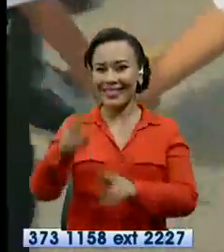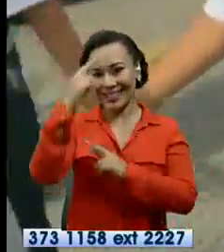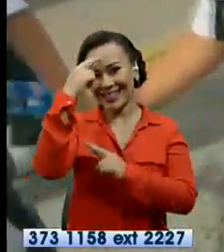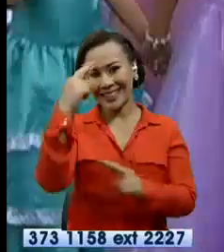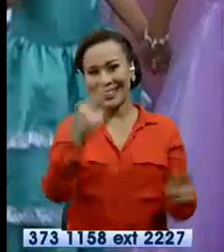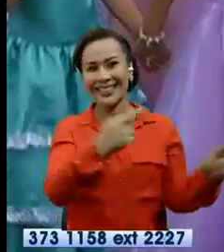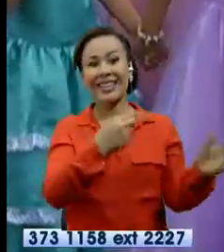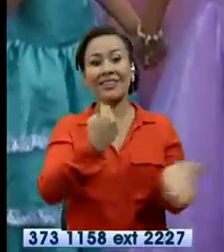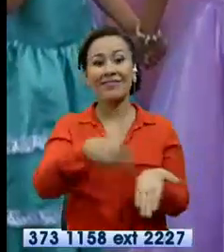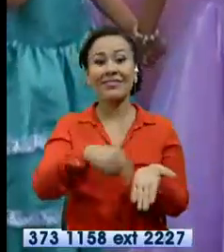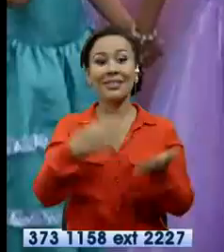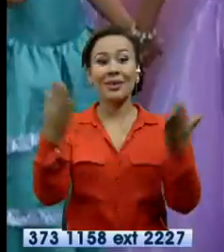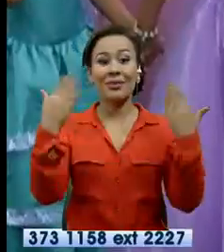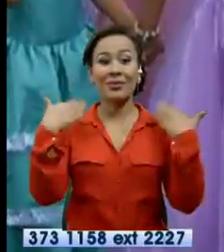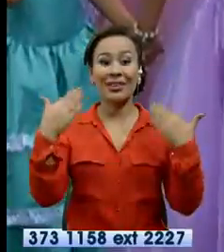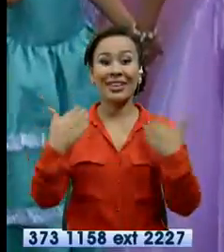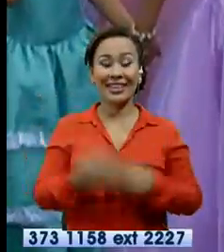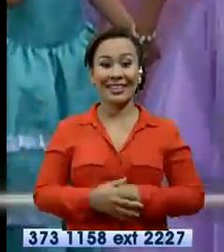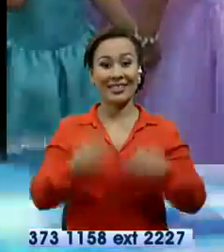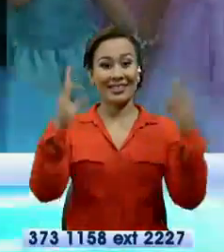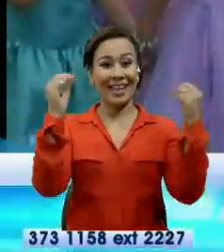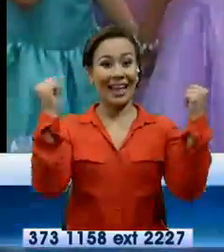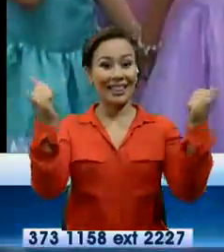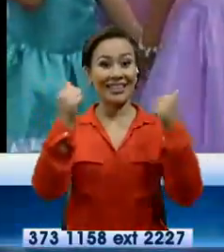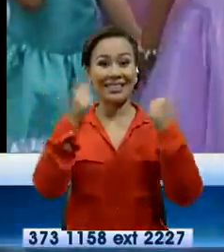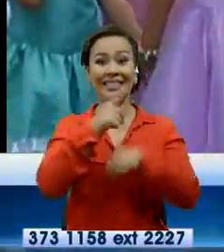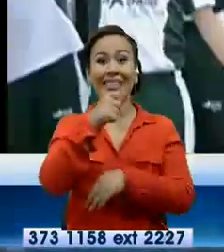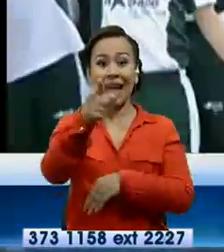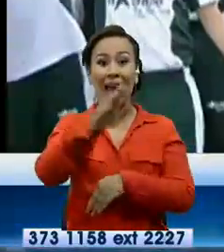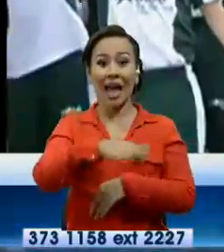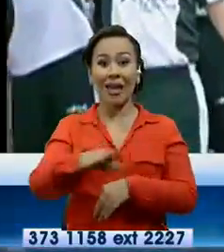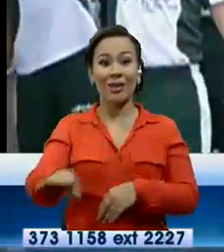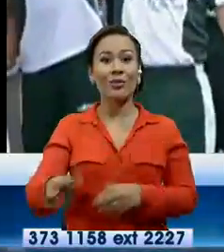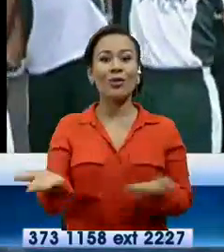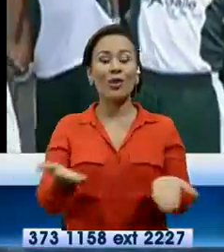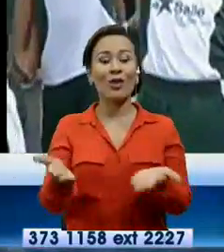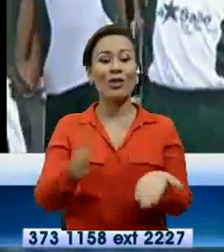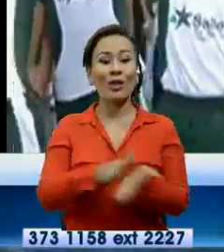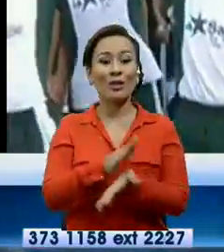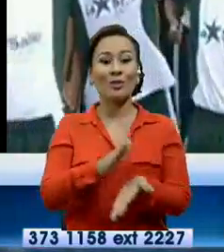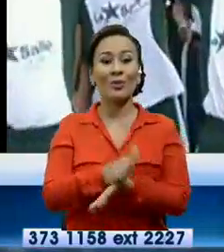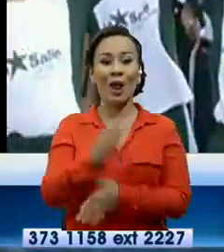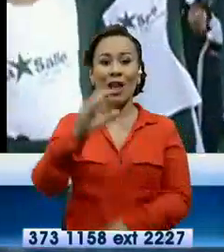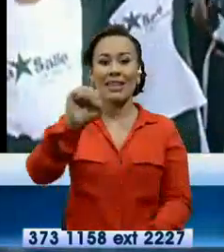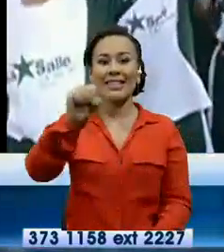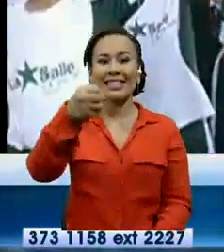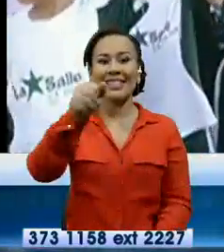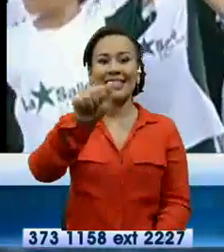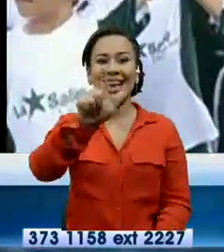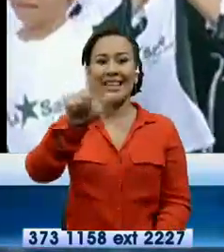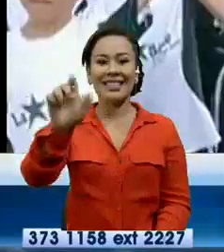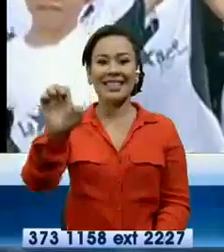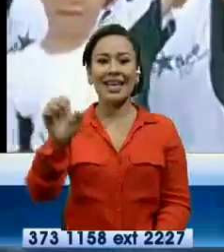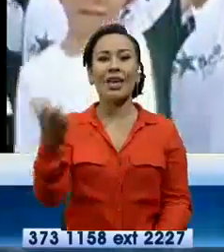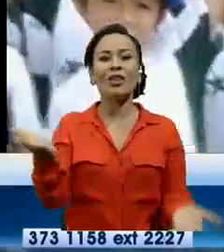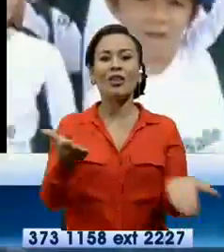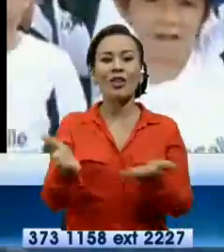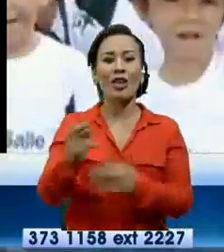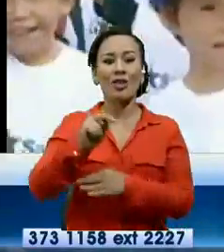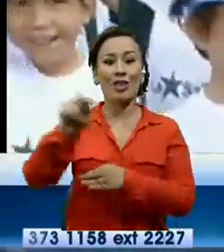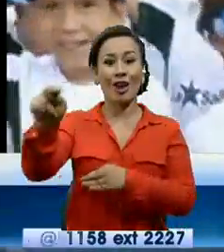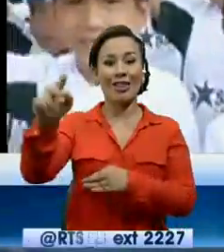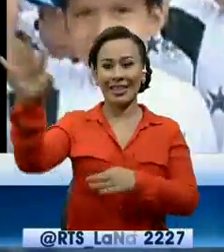sus fiestas patronales. Eran alumnos de la Unidad Educativa San José Lasalle Campus Norte, que realizaron